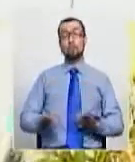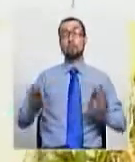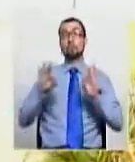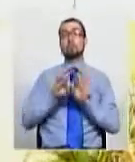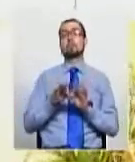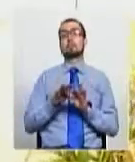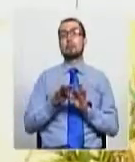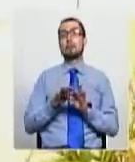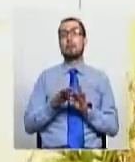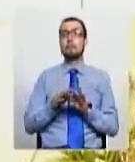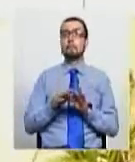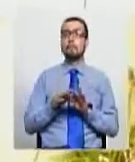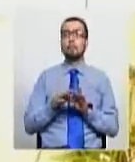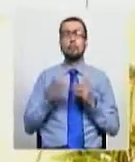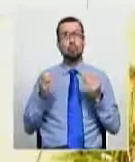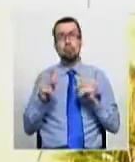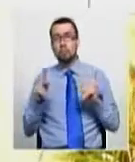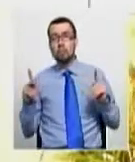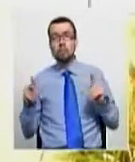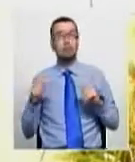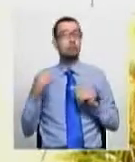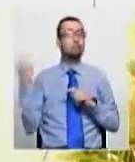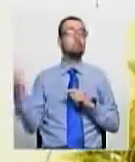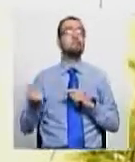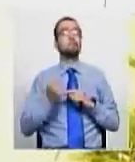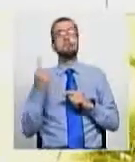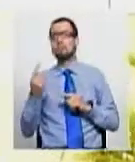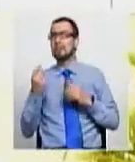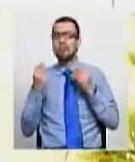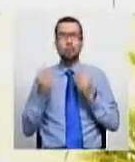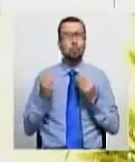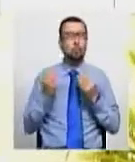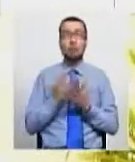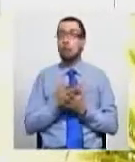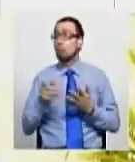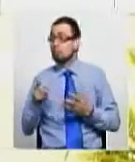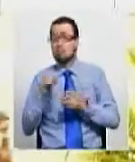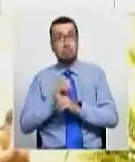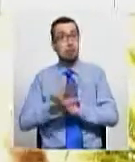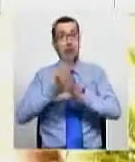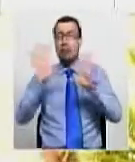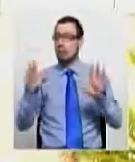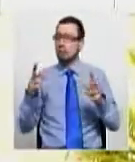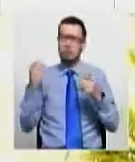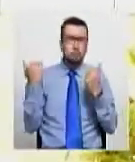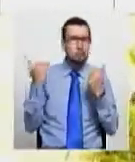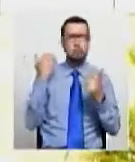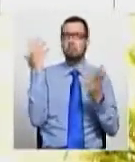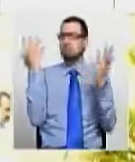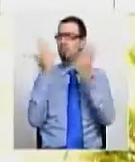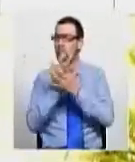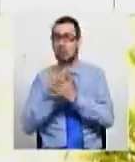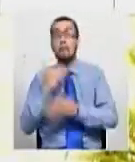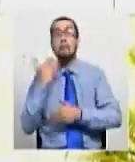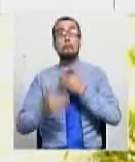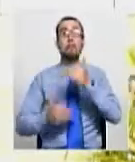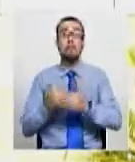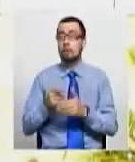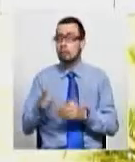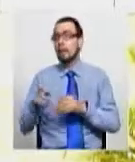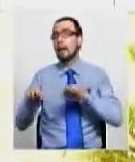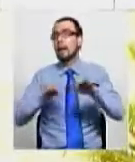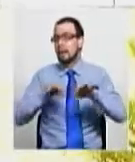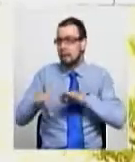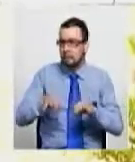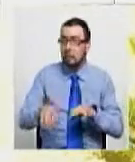muchos muchos tabú la gente siempre tiene muchas muchas cosas que no están claras en cuanto al proceso entonces que te explicarán